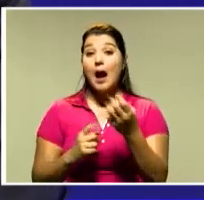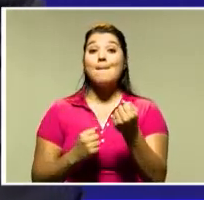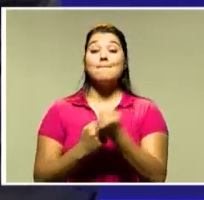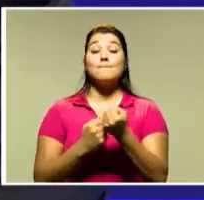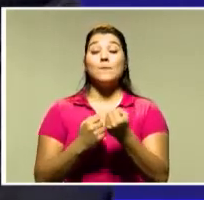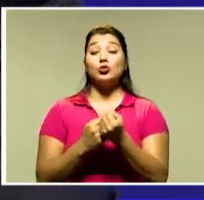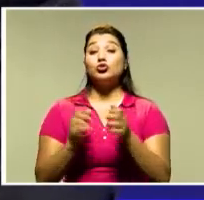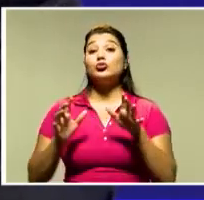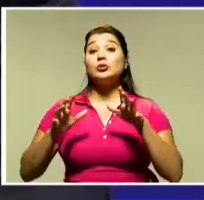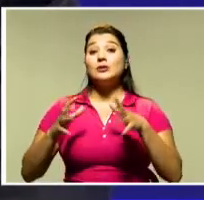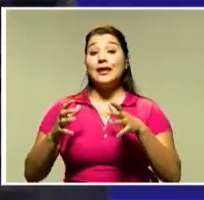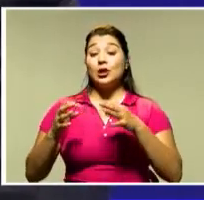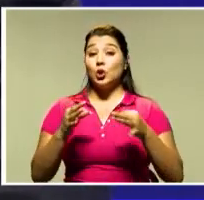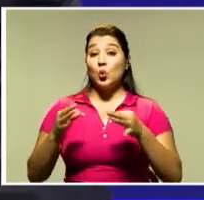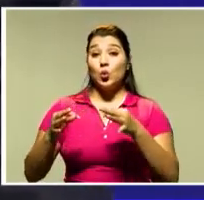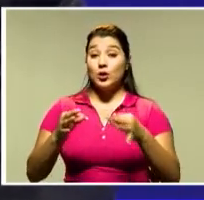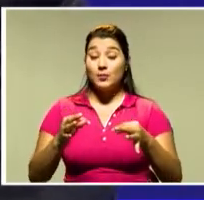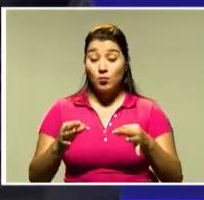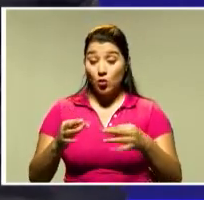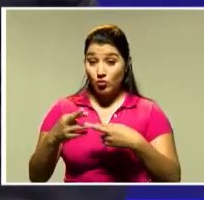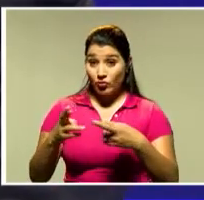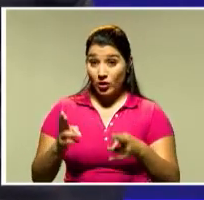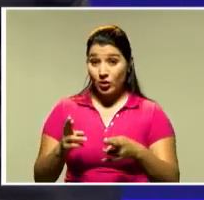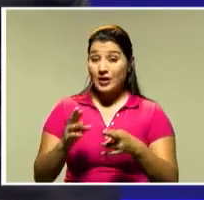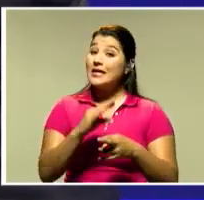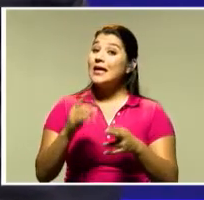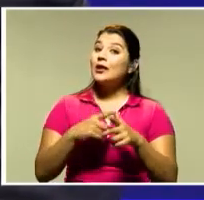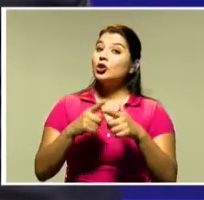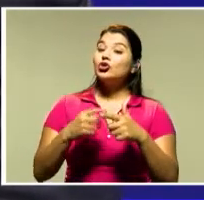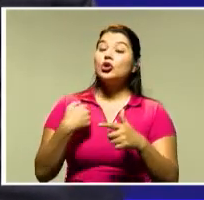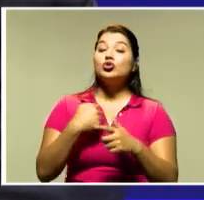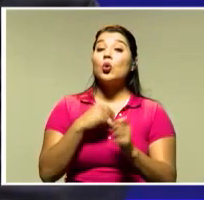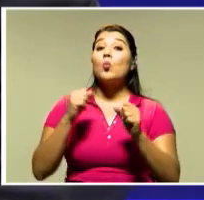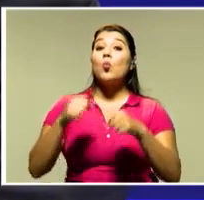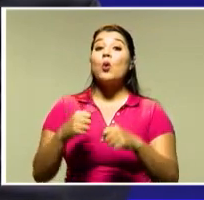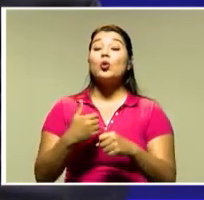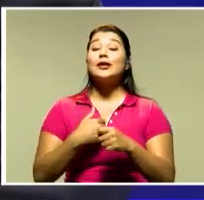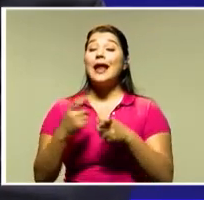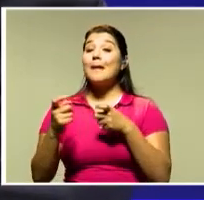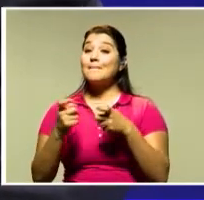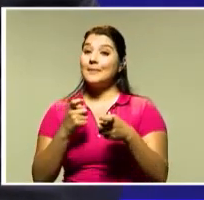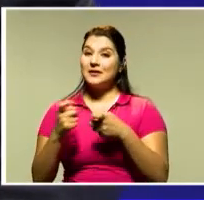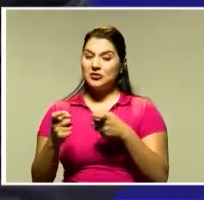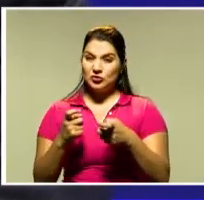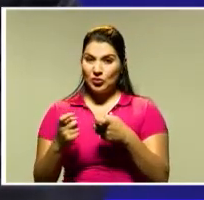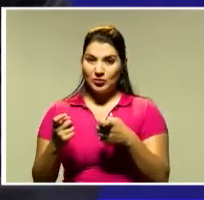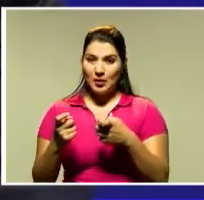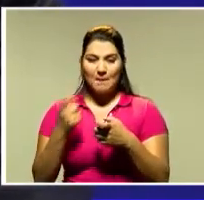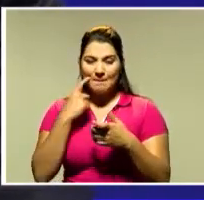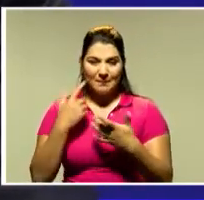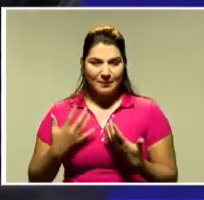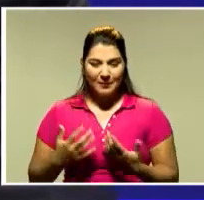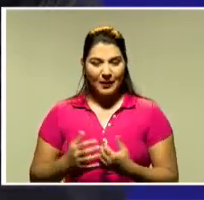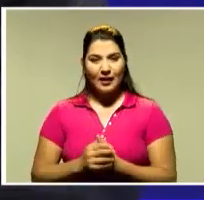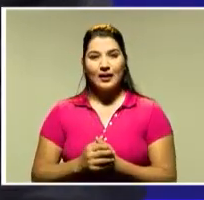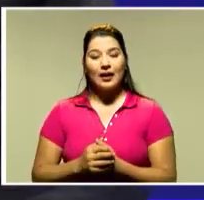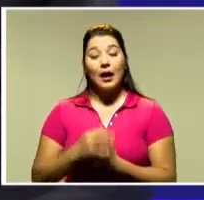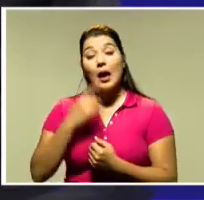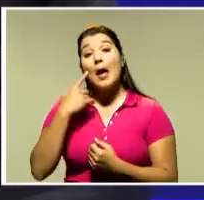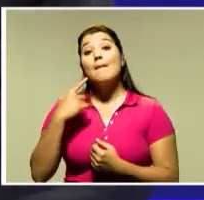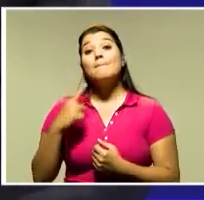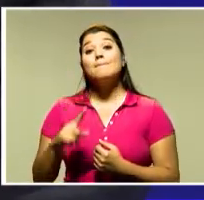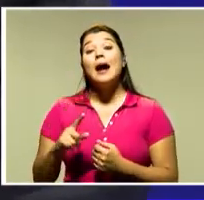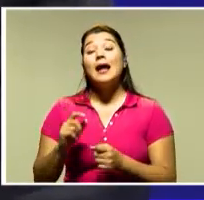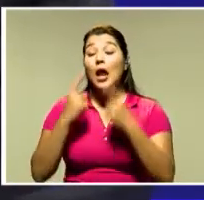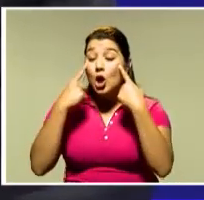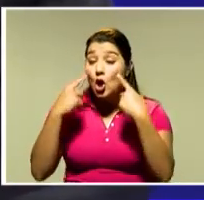aporte de la Cámara de Turismo de la región, y que entonces podamos hacer una administración que haga que esa